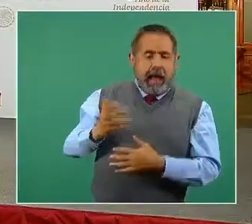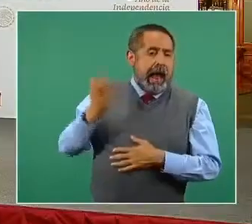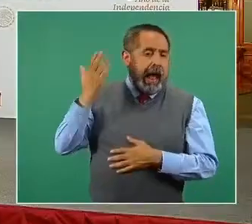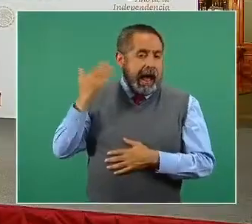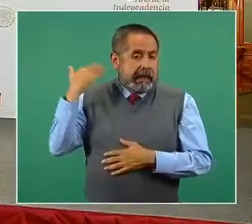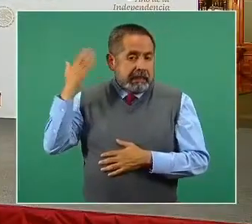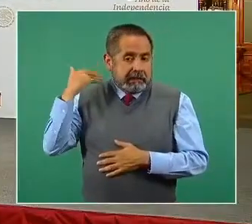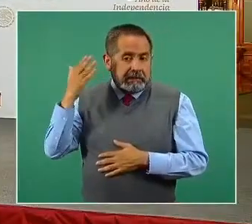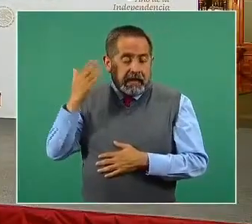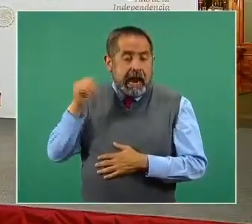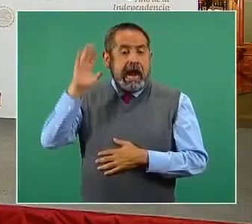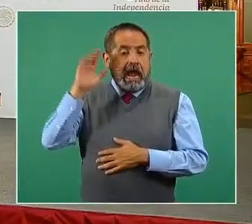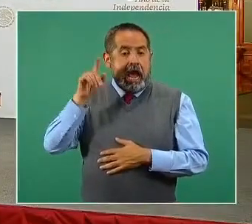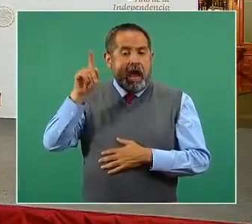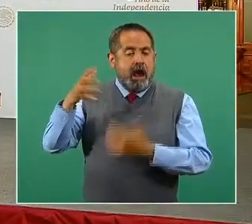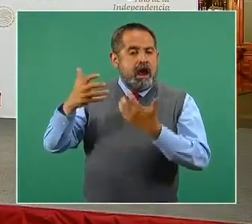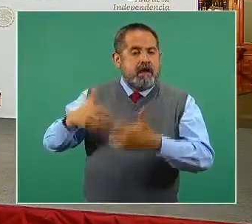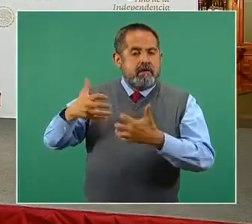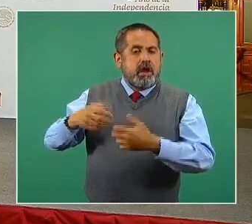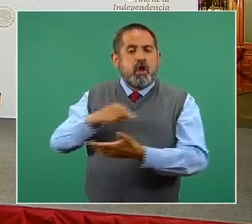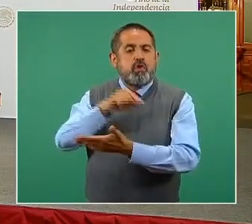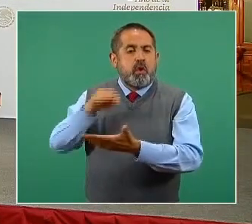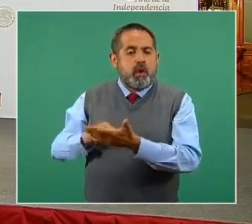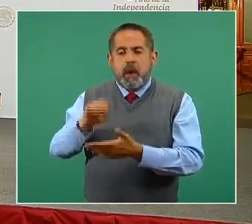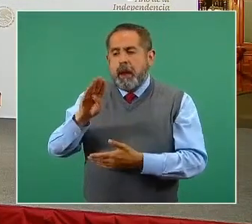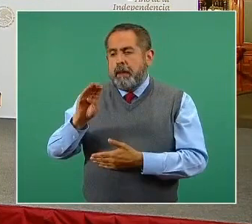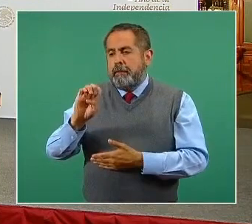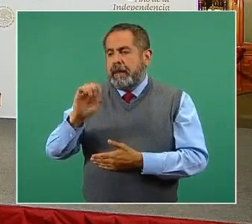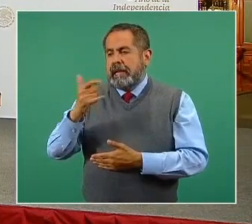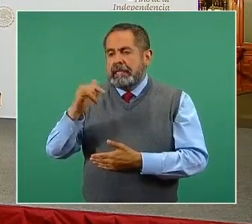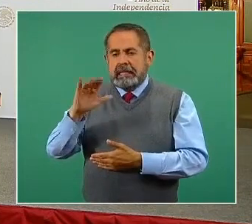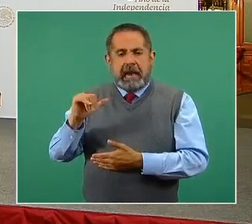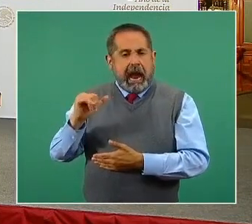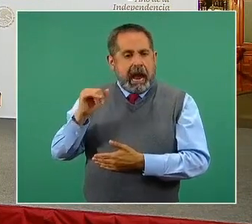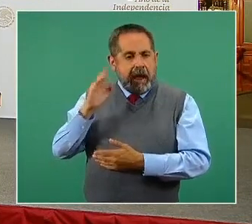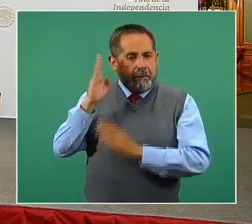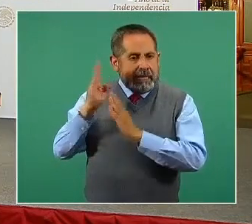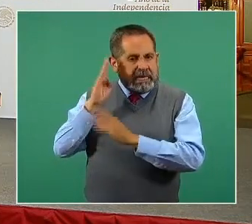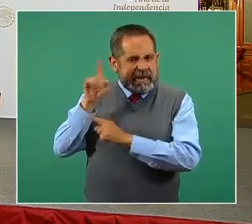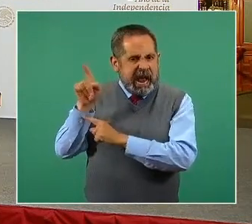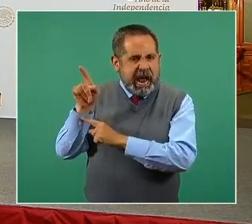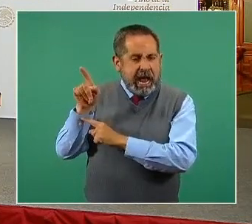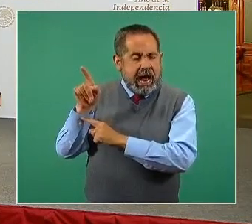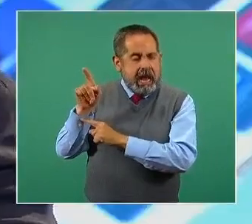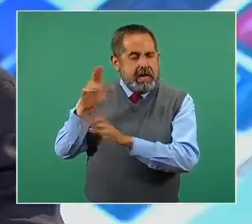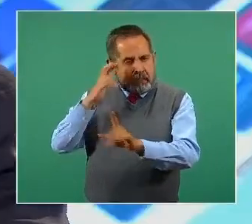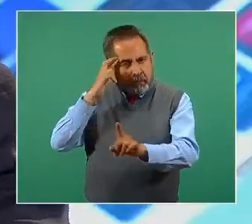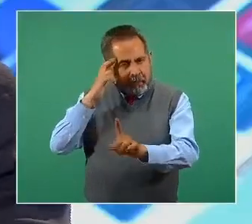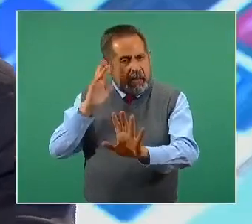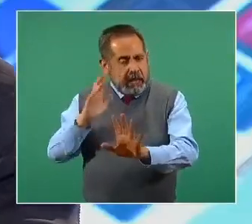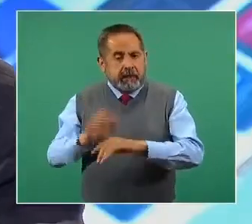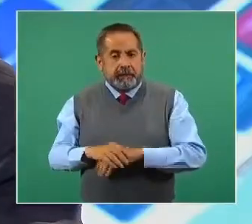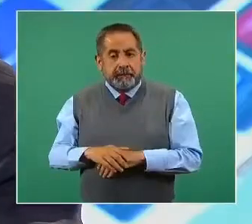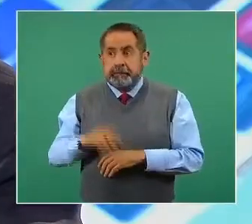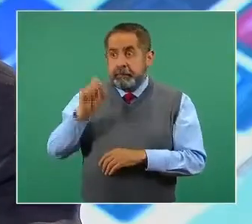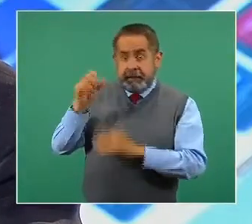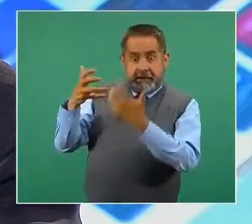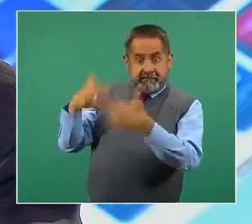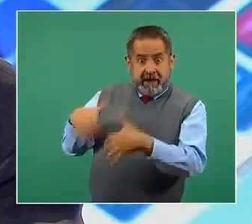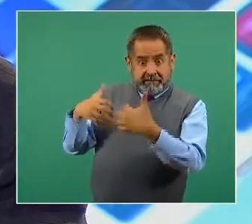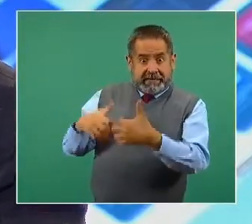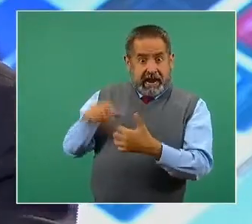fabricaba en una planta que está en Bruselas, Bélgica. También recordarán que en algún momento esa